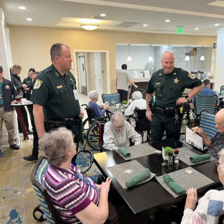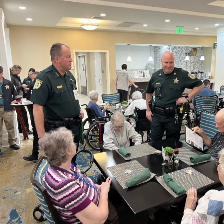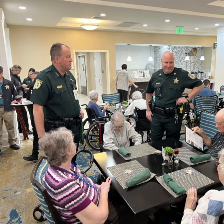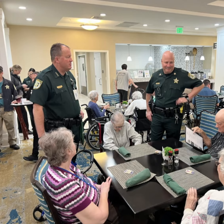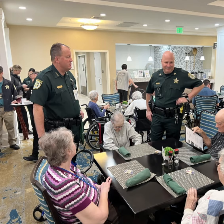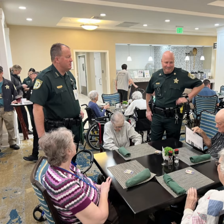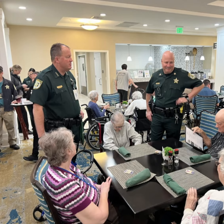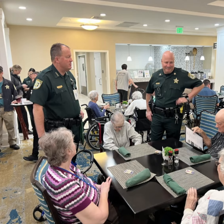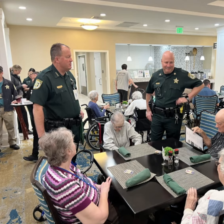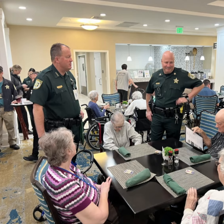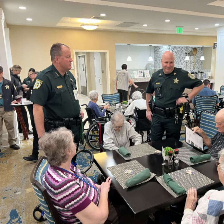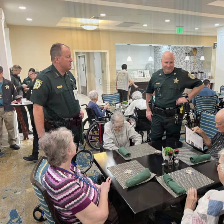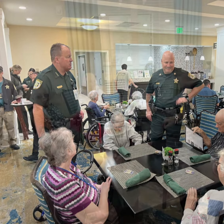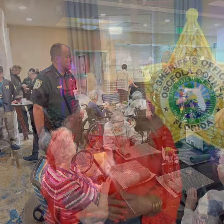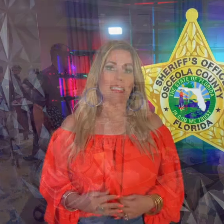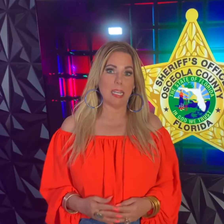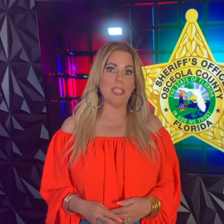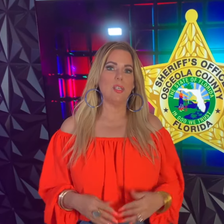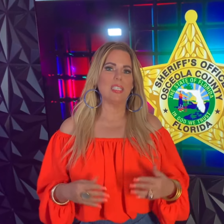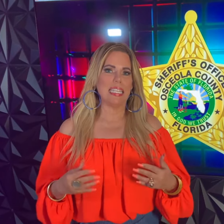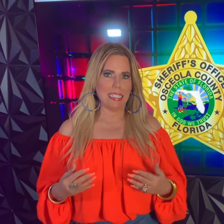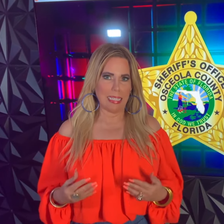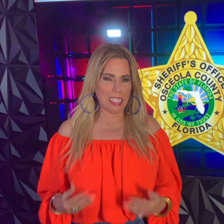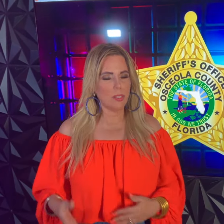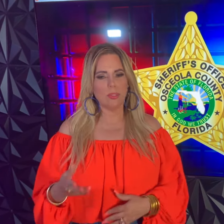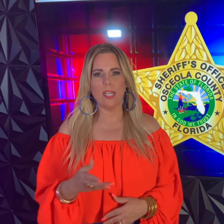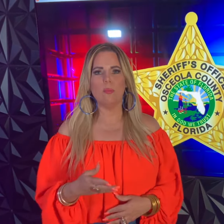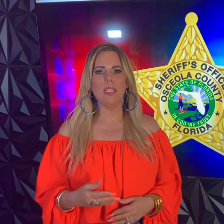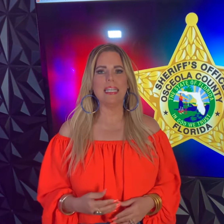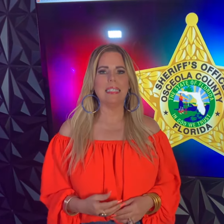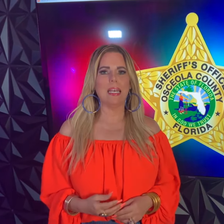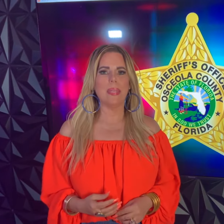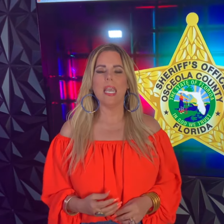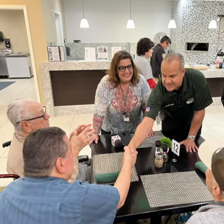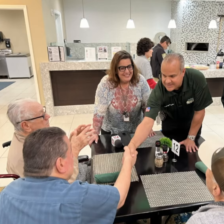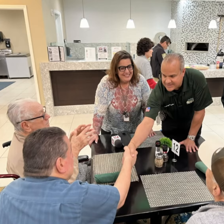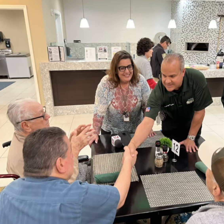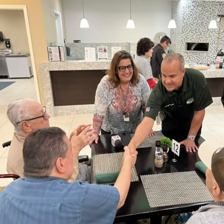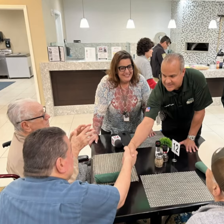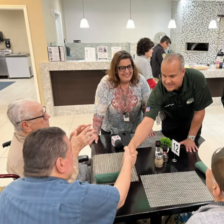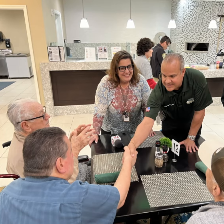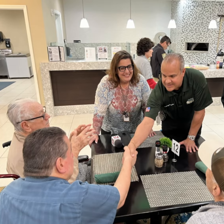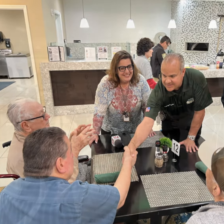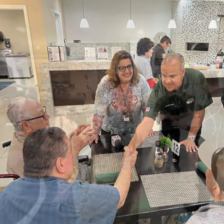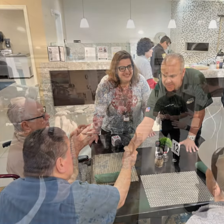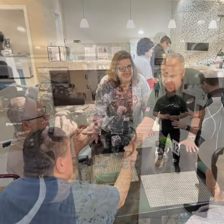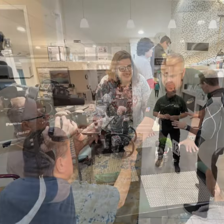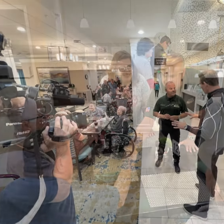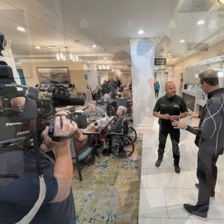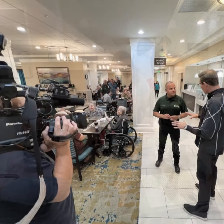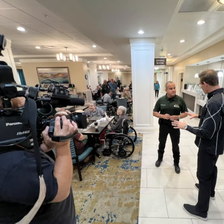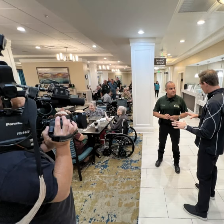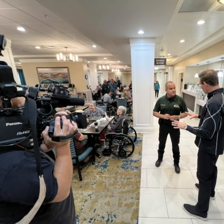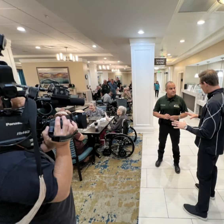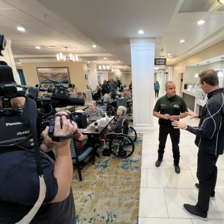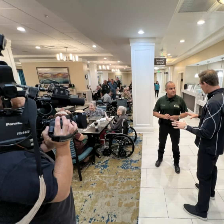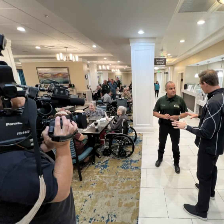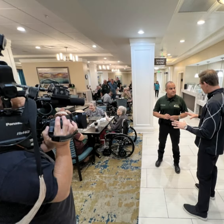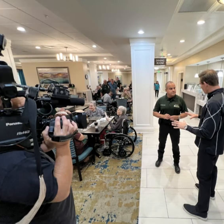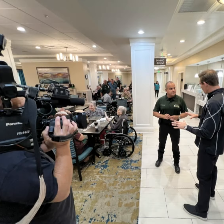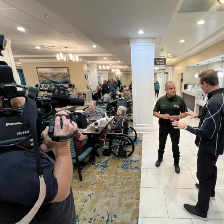personas que necesiten alguno de esos servicios, iniciativas, usted comuníquese también con nosotros para que usted se oriente y